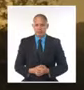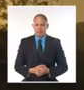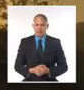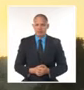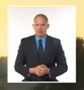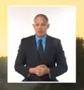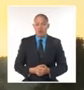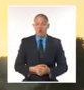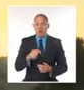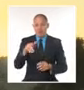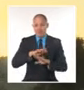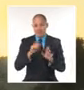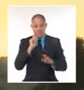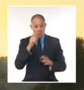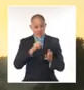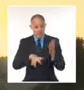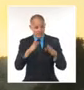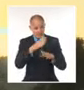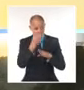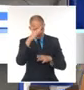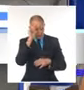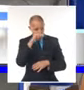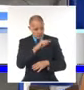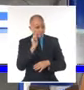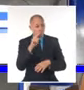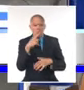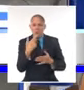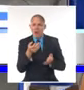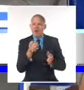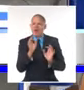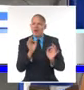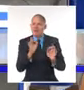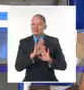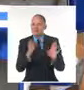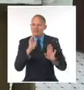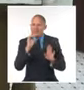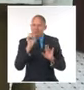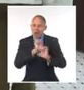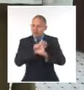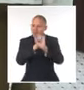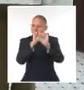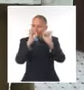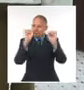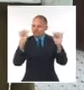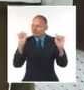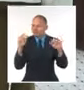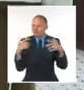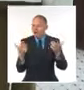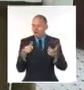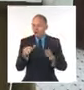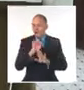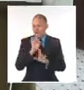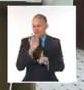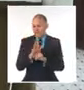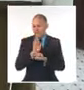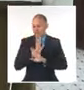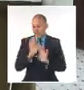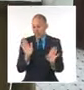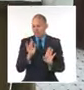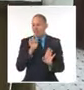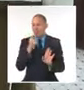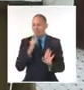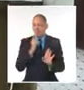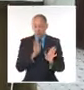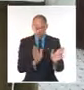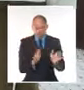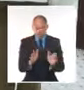Amanece entre las montañas de la Sierra Maestra y comienza en el Museo del Tercer Frente Mario Muñoz la ceremonia de traslado hacia el mausoleo de los